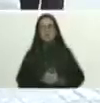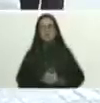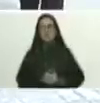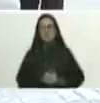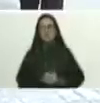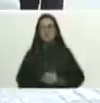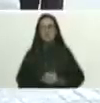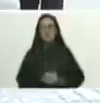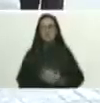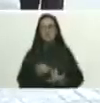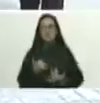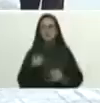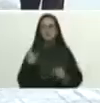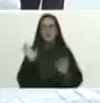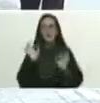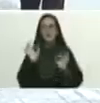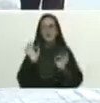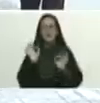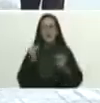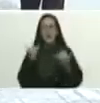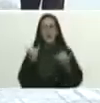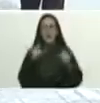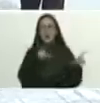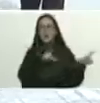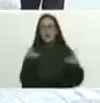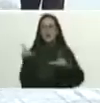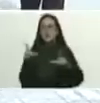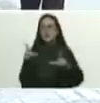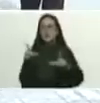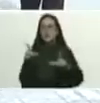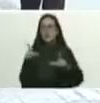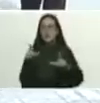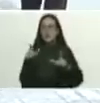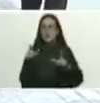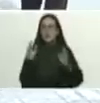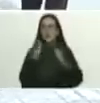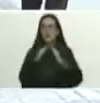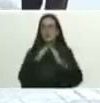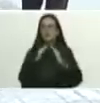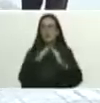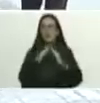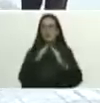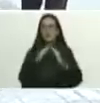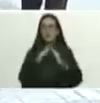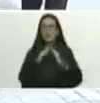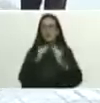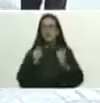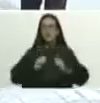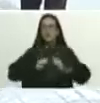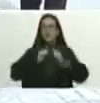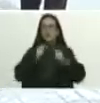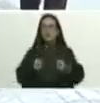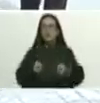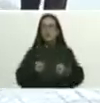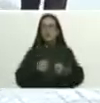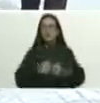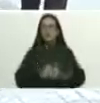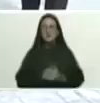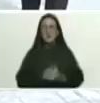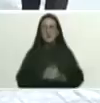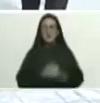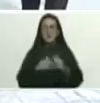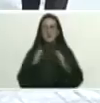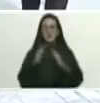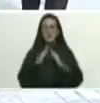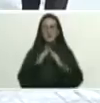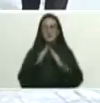4.400.000, y el hito está ya en la vivienda que le vamos a entregar del urbanismo